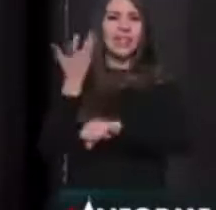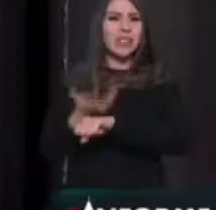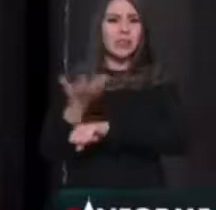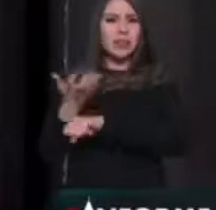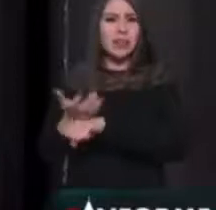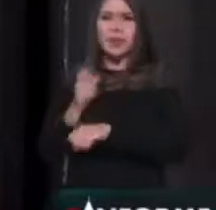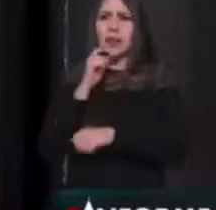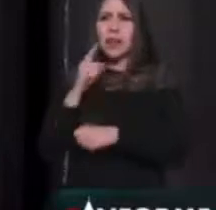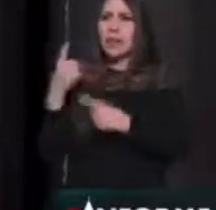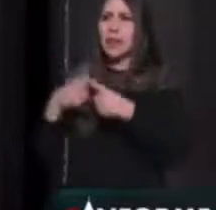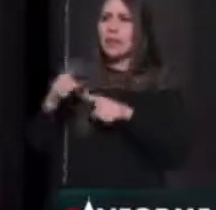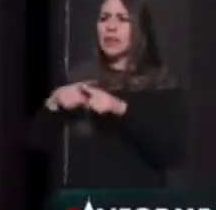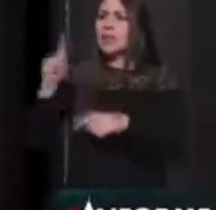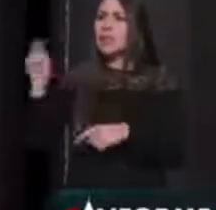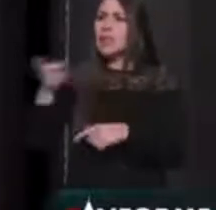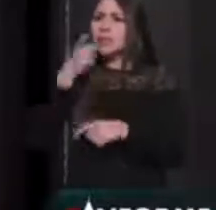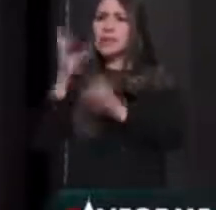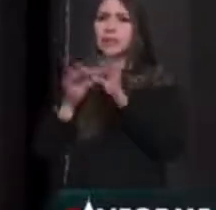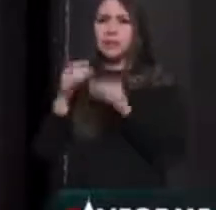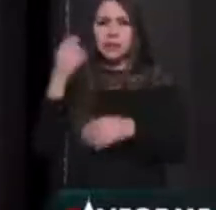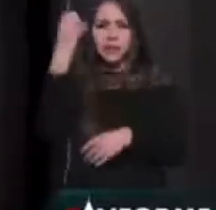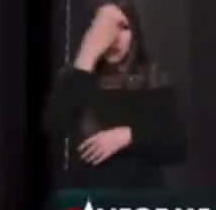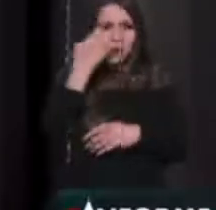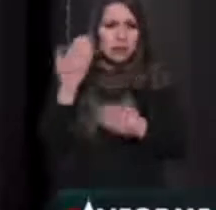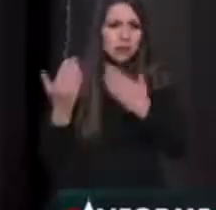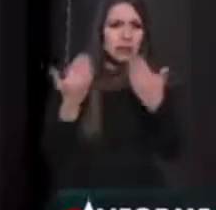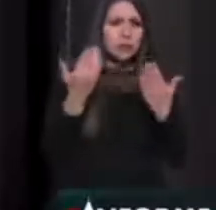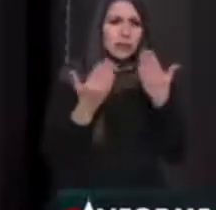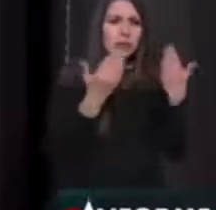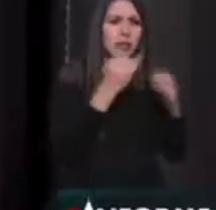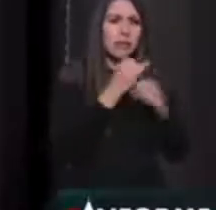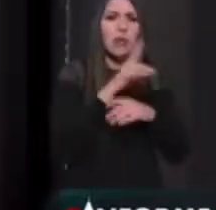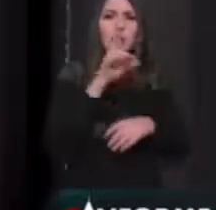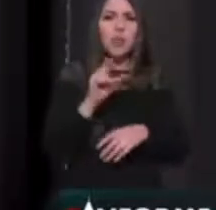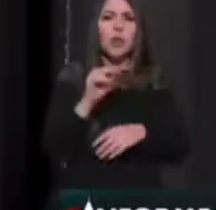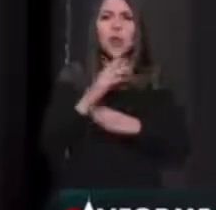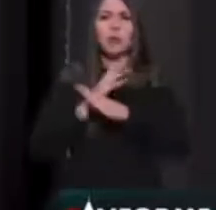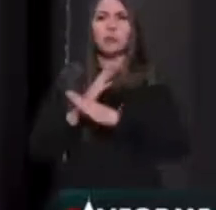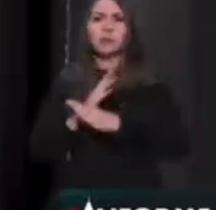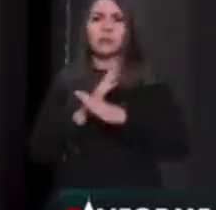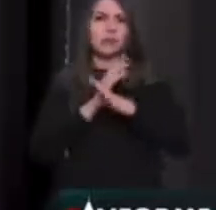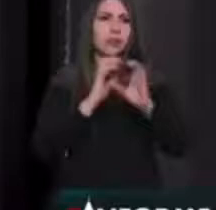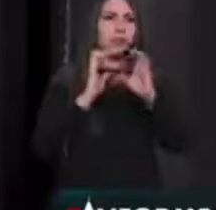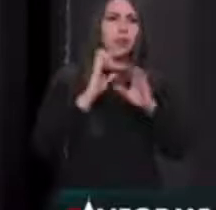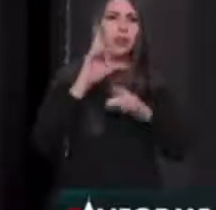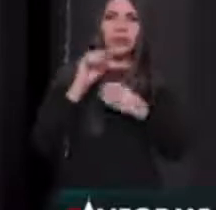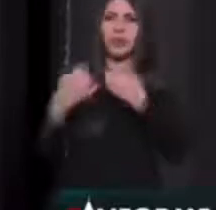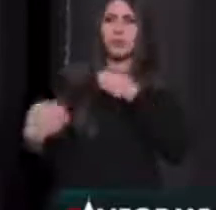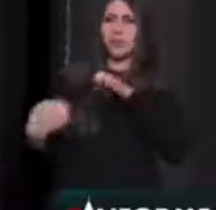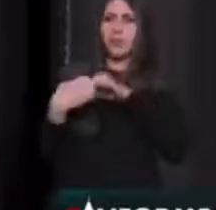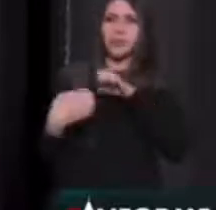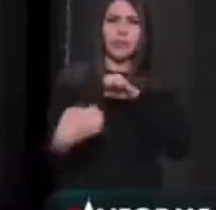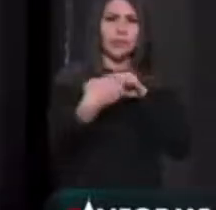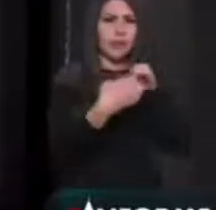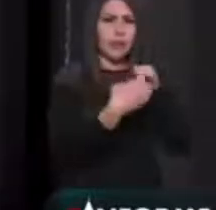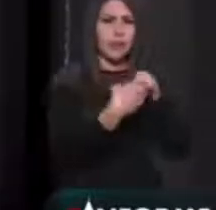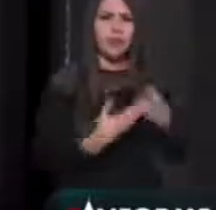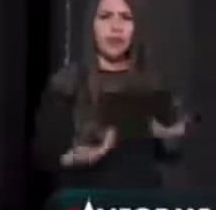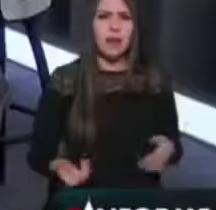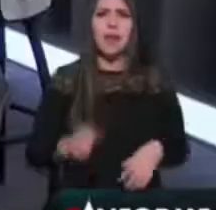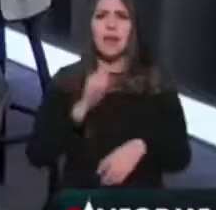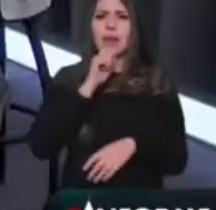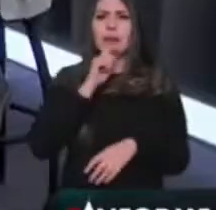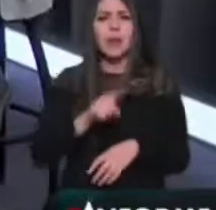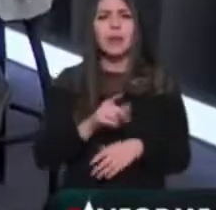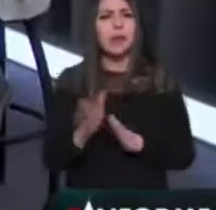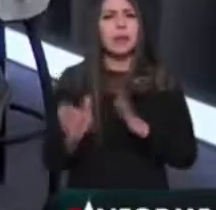los distintos puntos de vista y evitar ser engañados. Pero no solo eso, ver todas las narrativas. Por ejemplo,